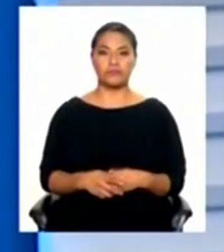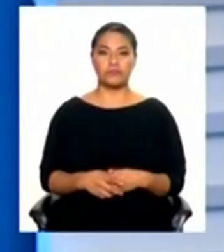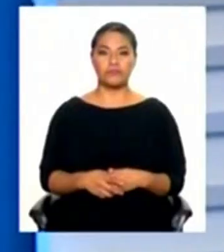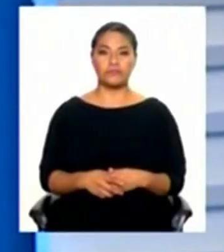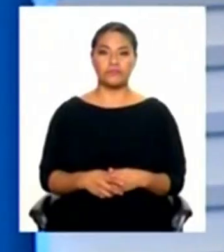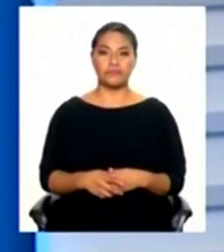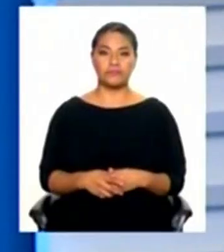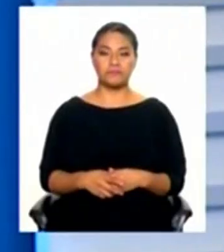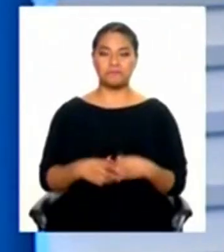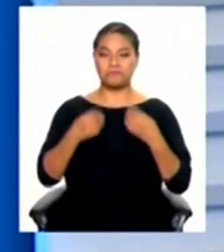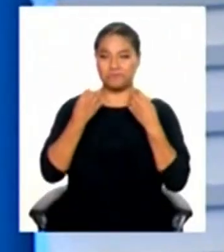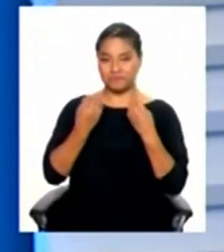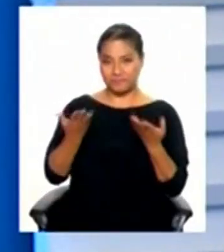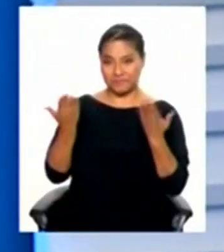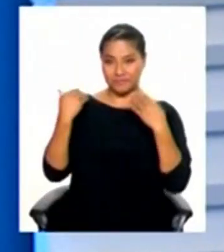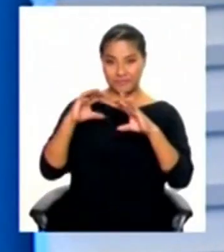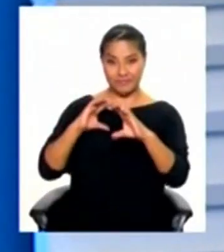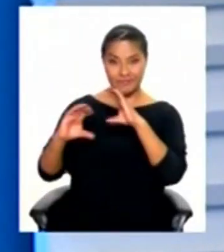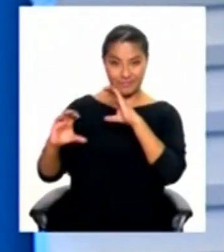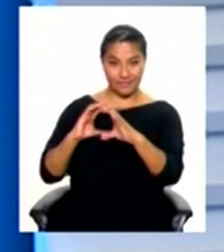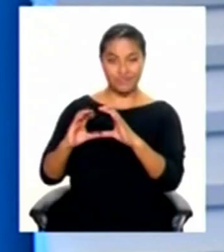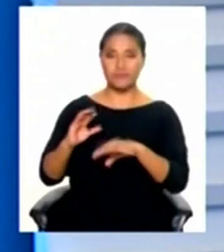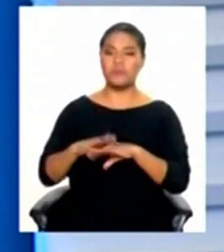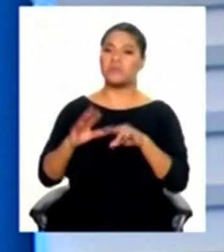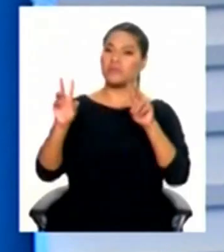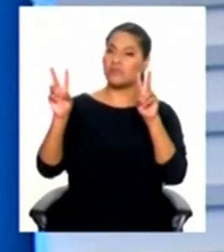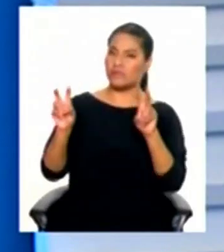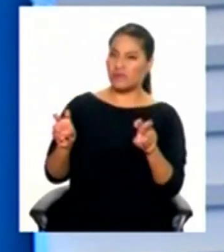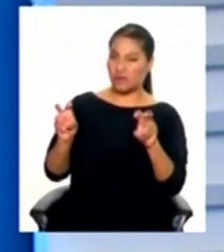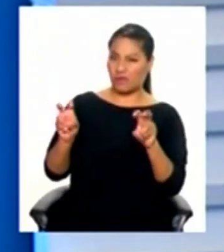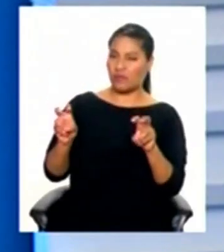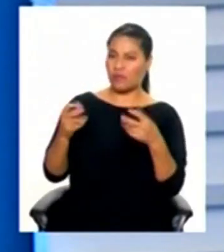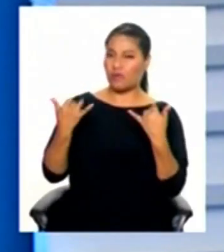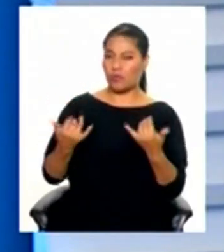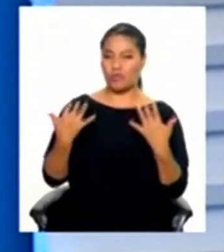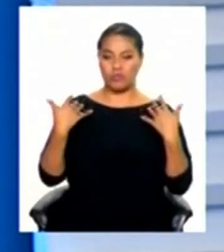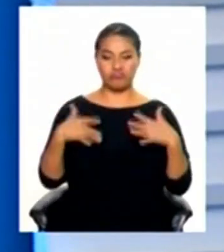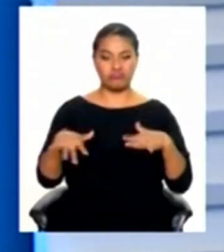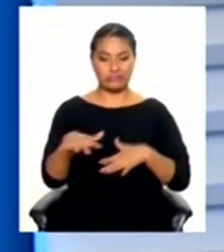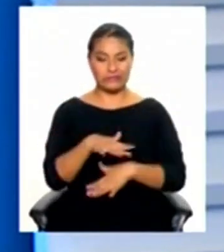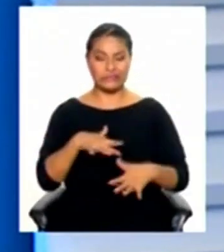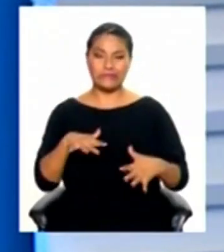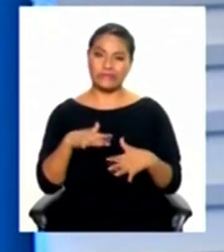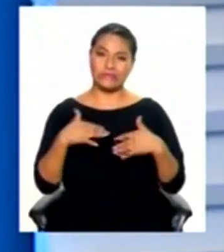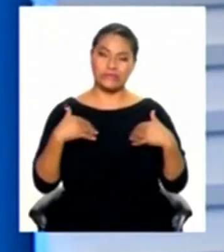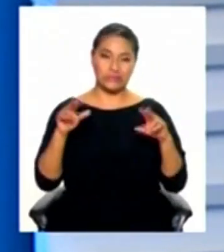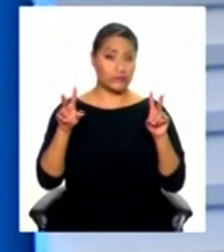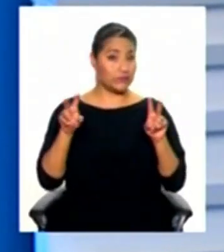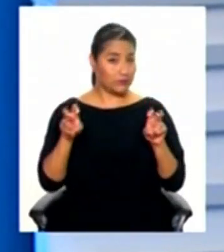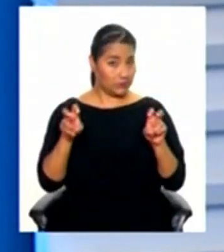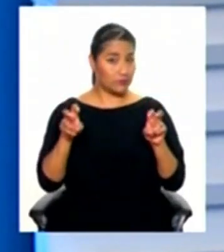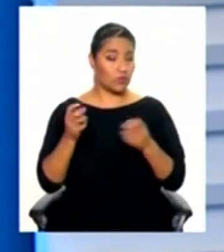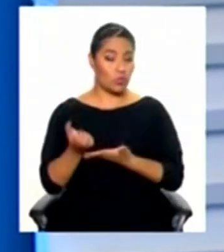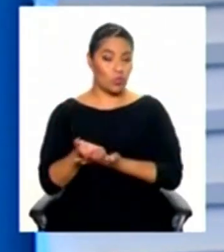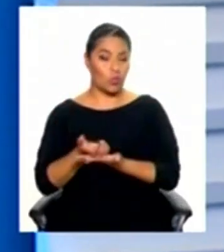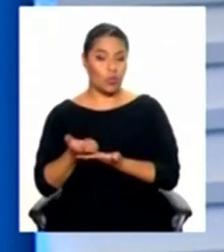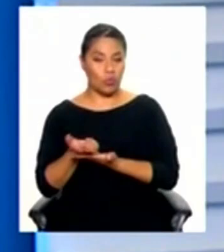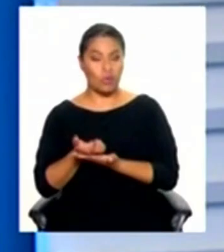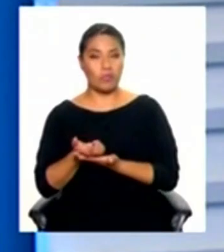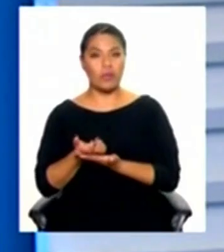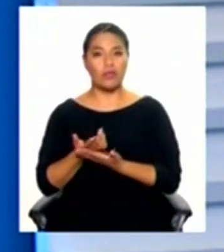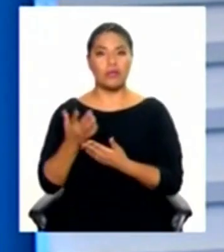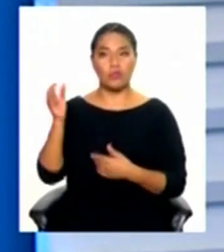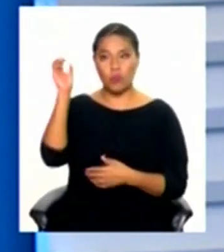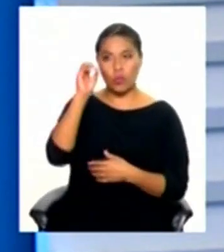muy bien como les estaba comentando hablaremos de un tema que ha generado cierta polémica no solamente entre economistas sino también